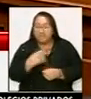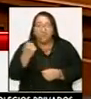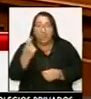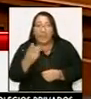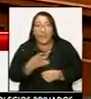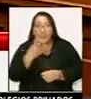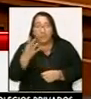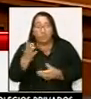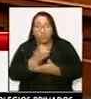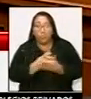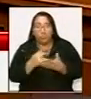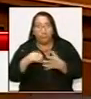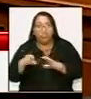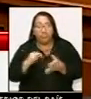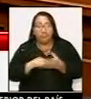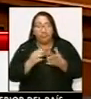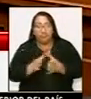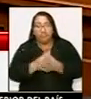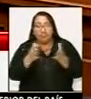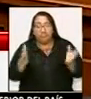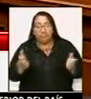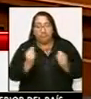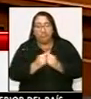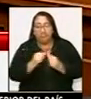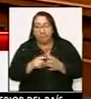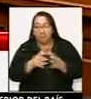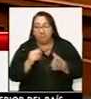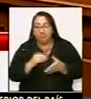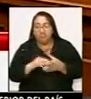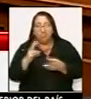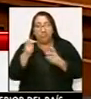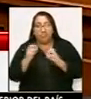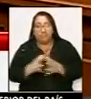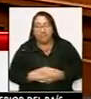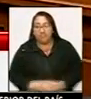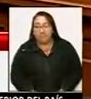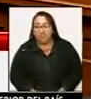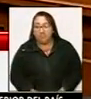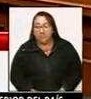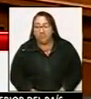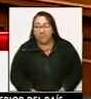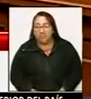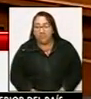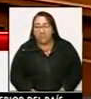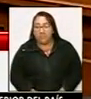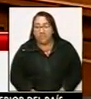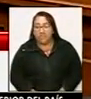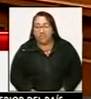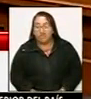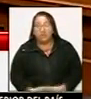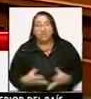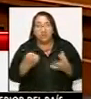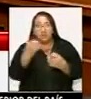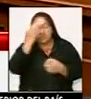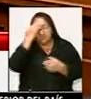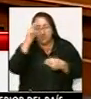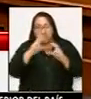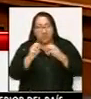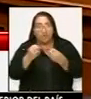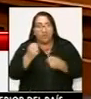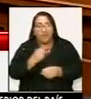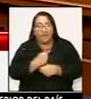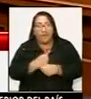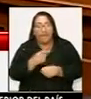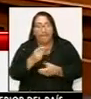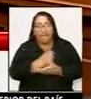que el cuarto centro que se va a abrir es con una ampliación presupuestal. Entonces, Quisiera saber si tenemos una evaluación de cómo